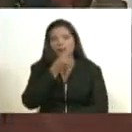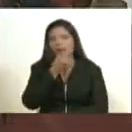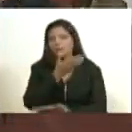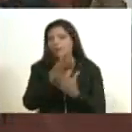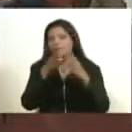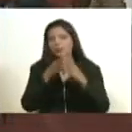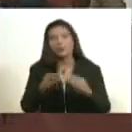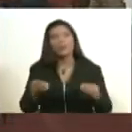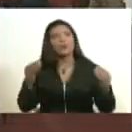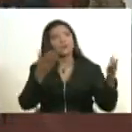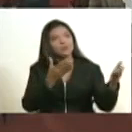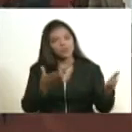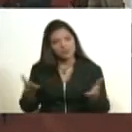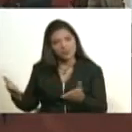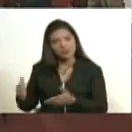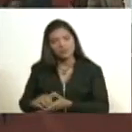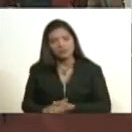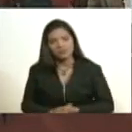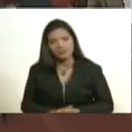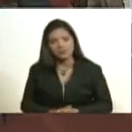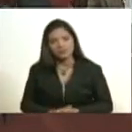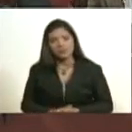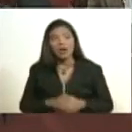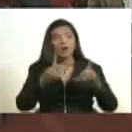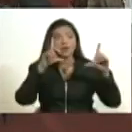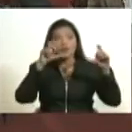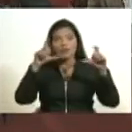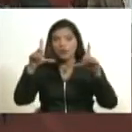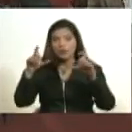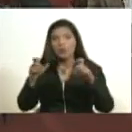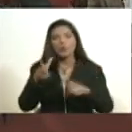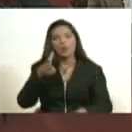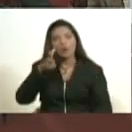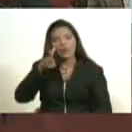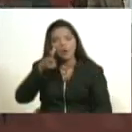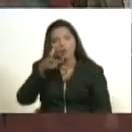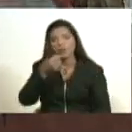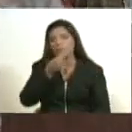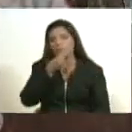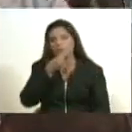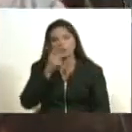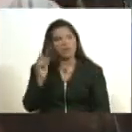periodistas, los fotógrafos, los camarógrafos,